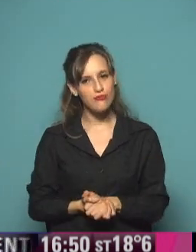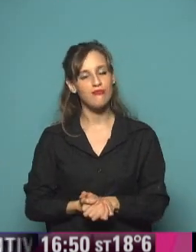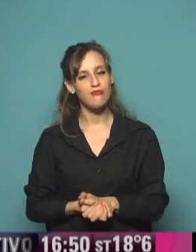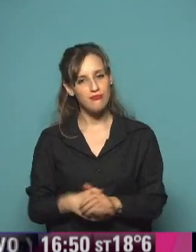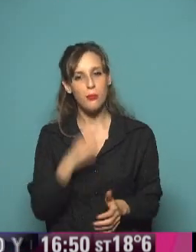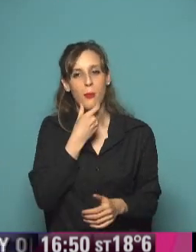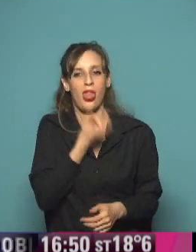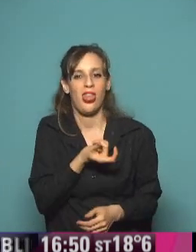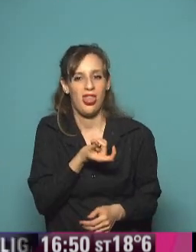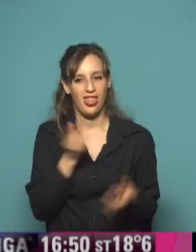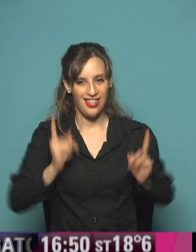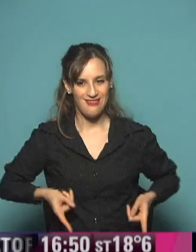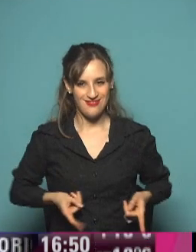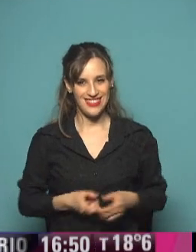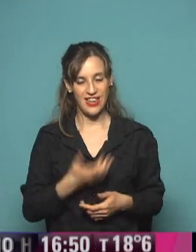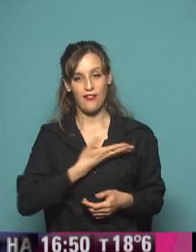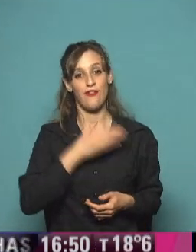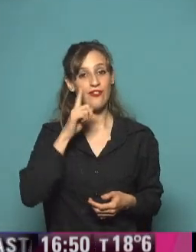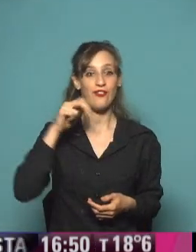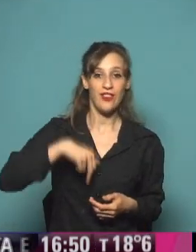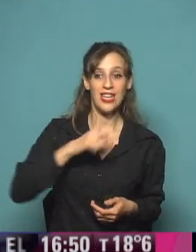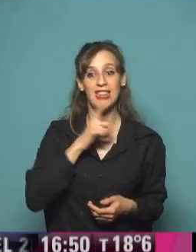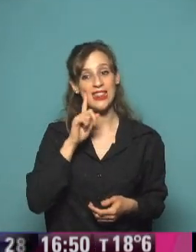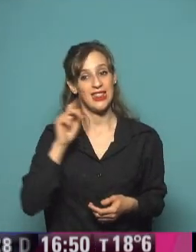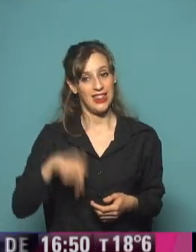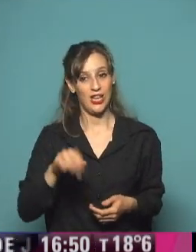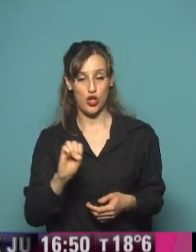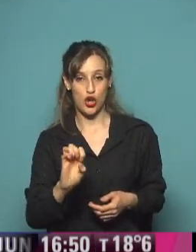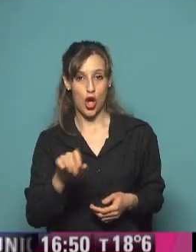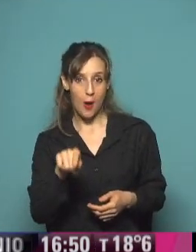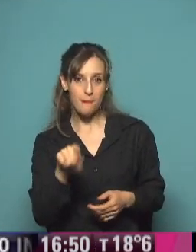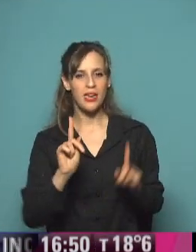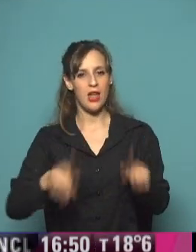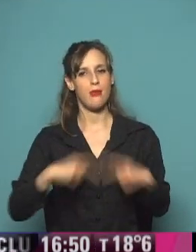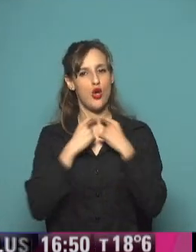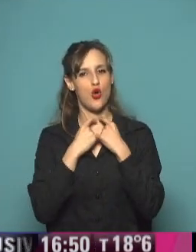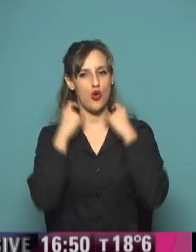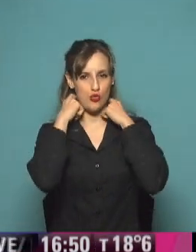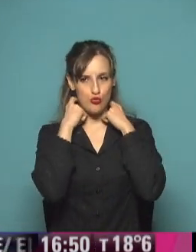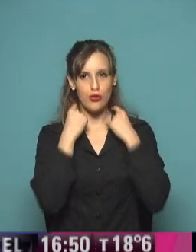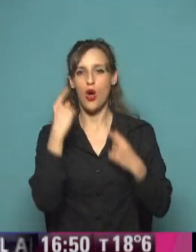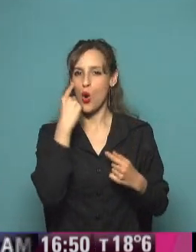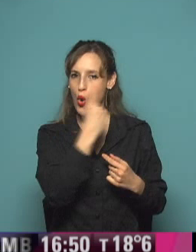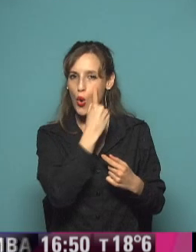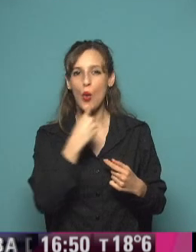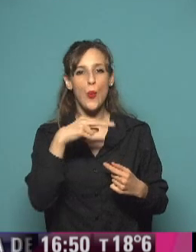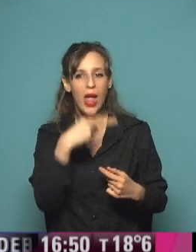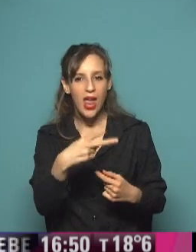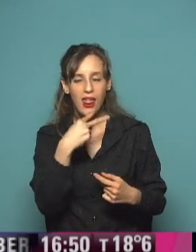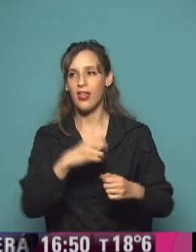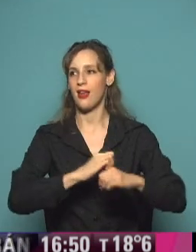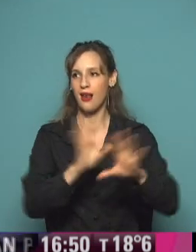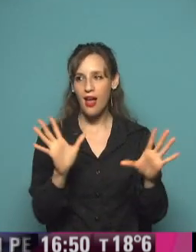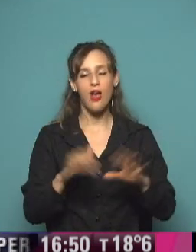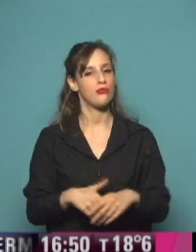la lengüita afuera. Fintín, me encanta. Me gusta el nombre. Tiene su collarcito también, sus ojos claros, buenísimo